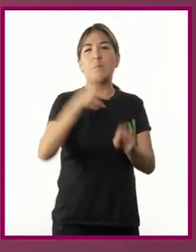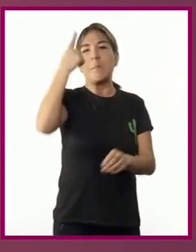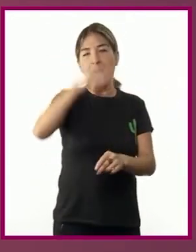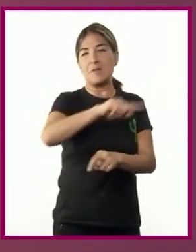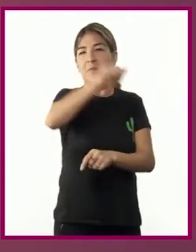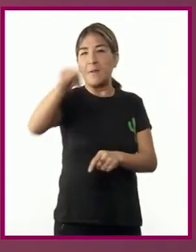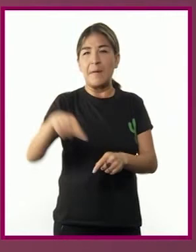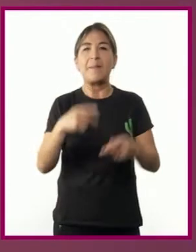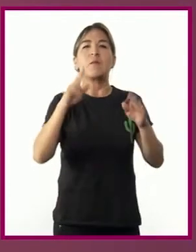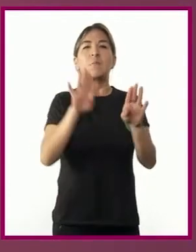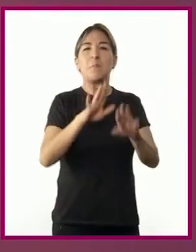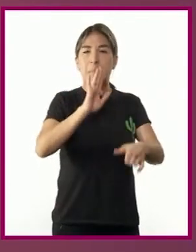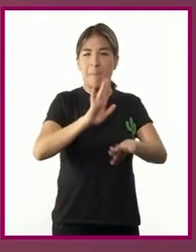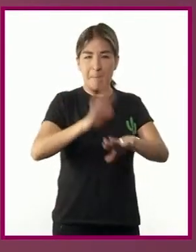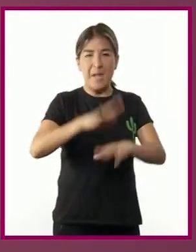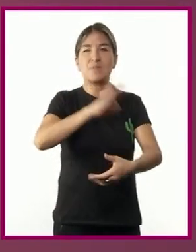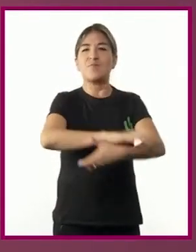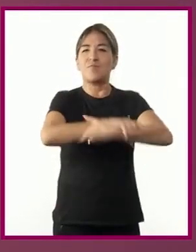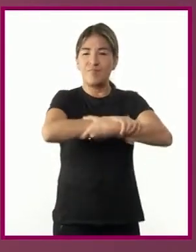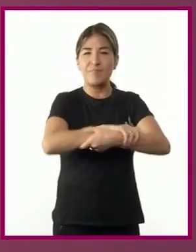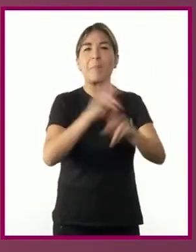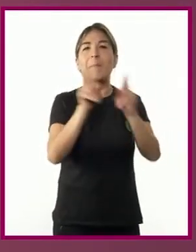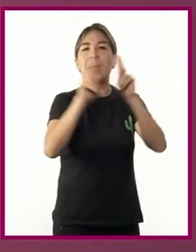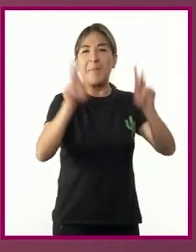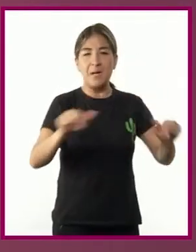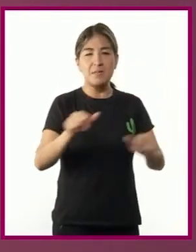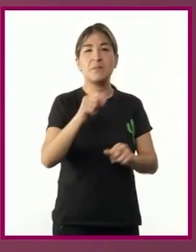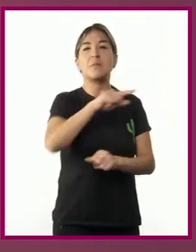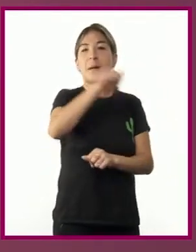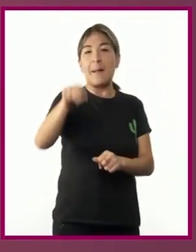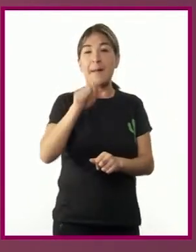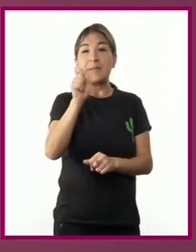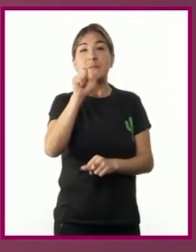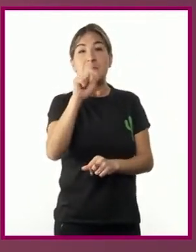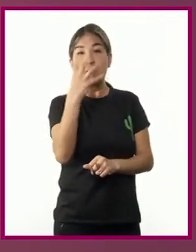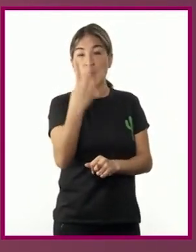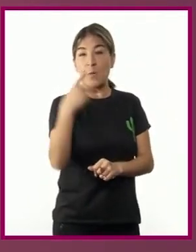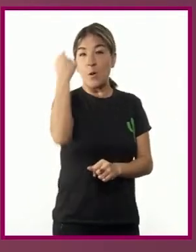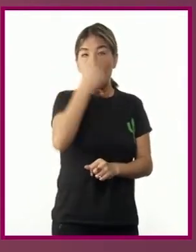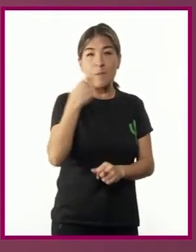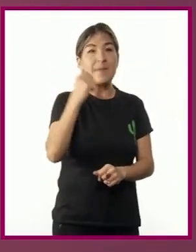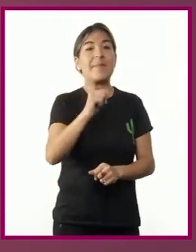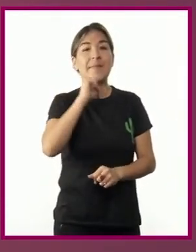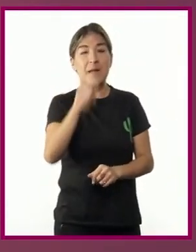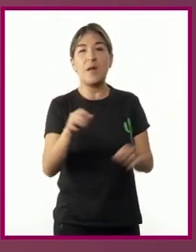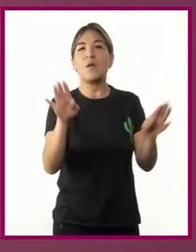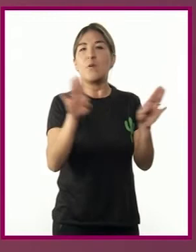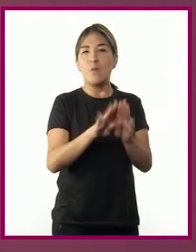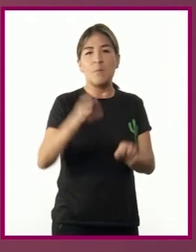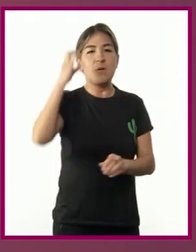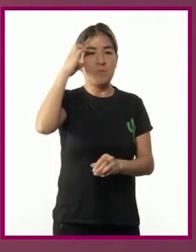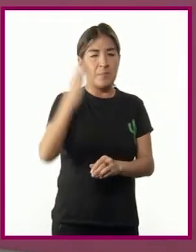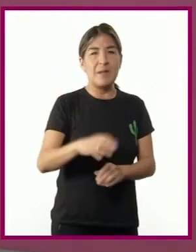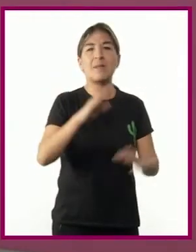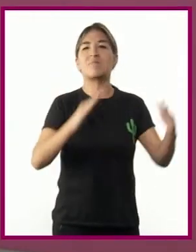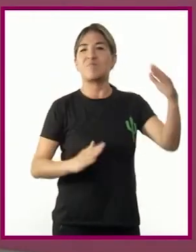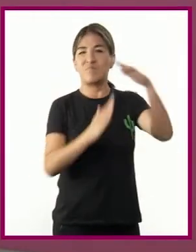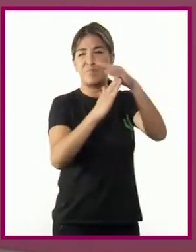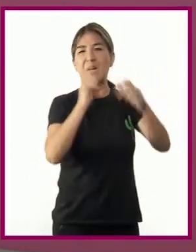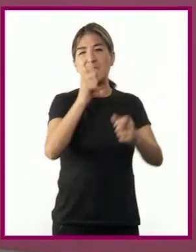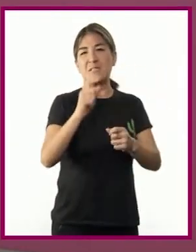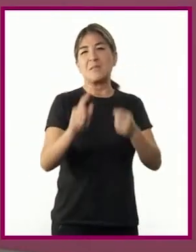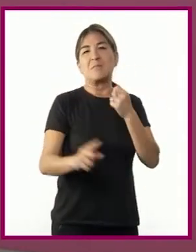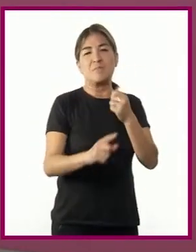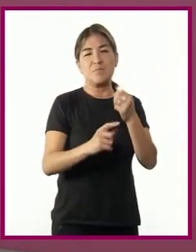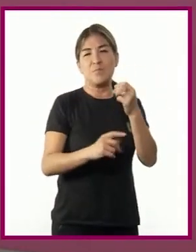paz, a través de la observación de 24 horas de no violencia y alto el fuego.